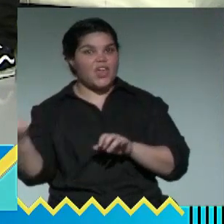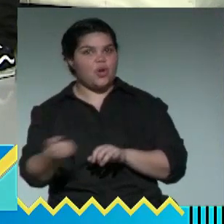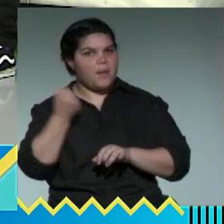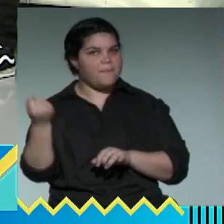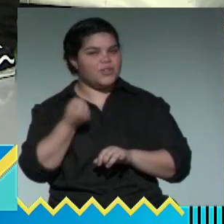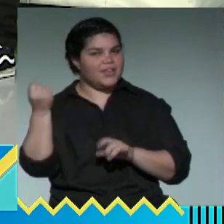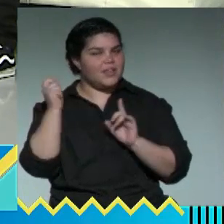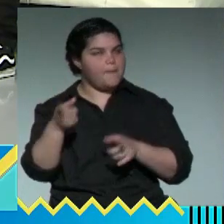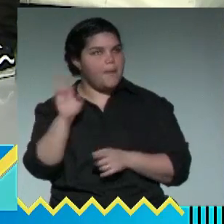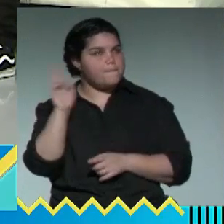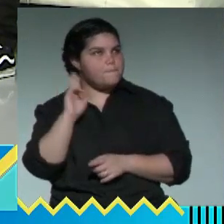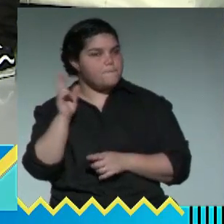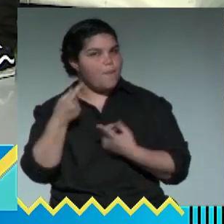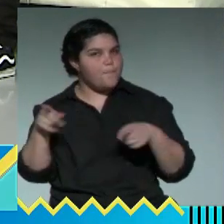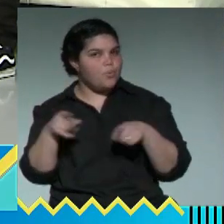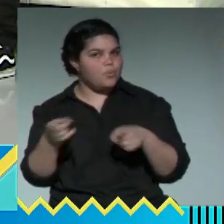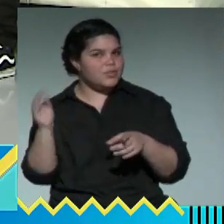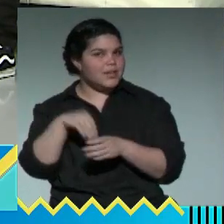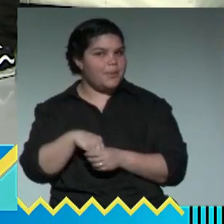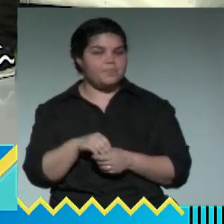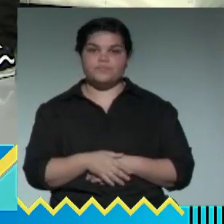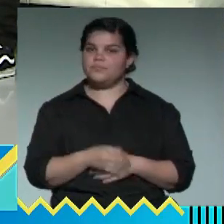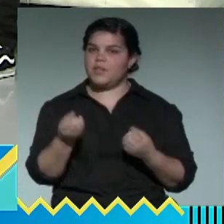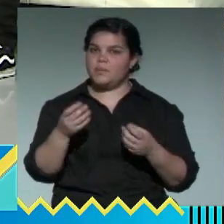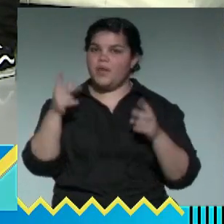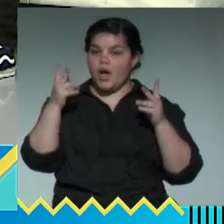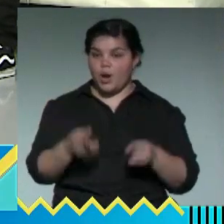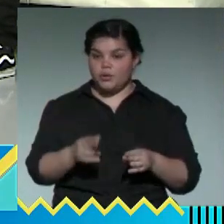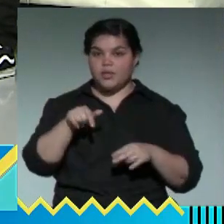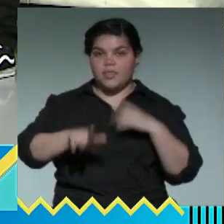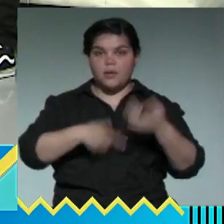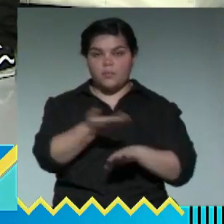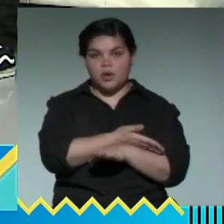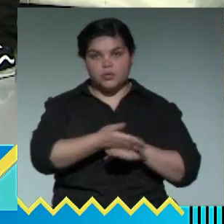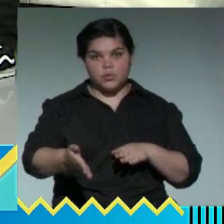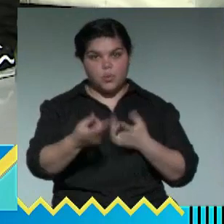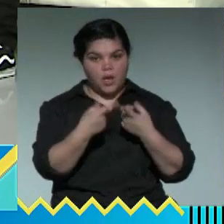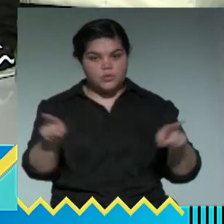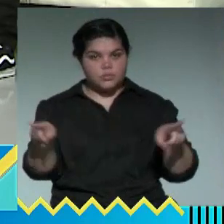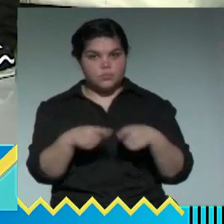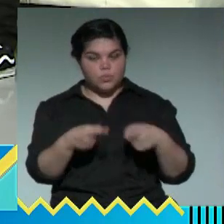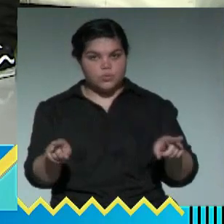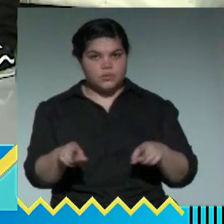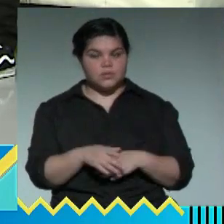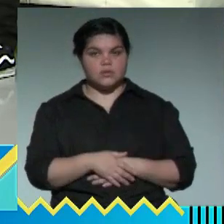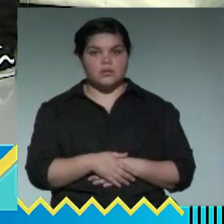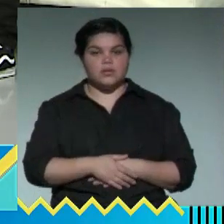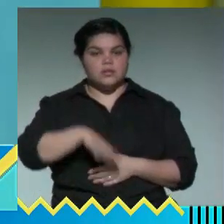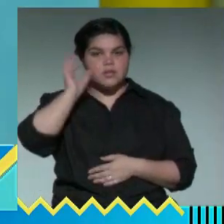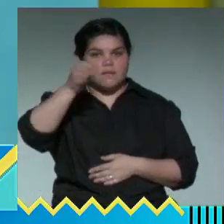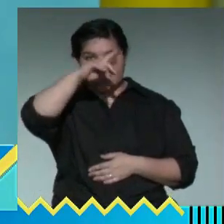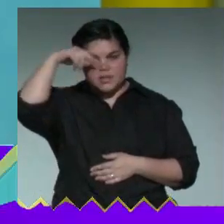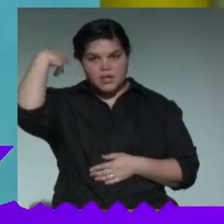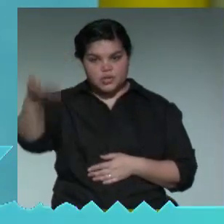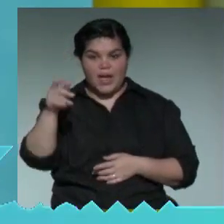importancia en la música de Soda. Bien, nos vamos al corte y enseguida vamos a seguir hablando de Soda, por supuesto, repercusión internacional hasta el